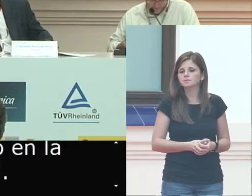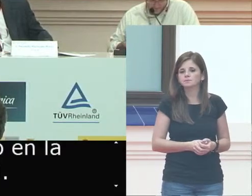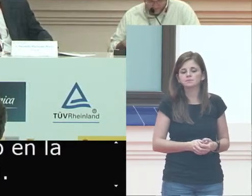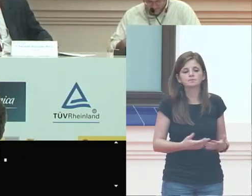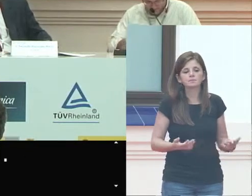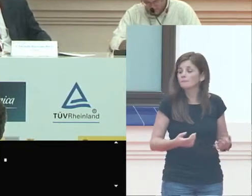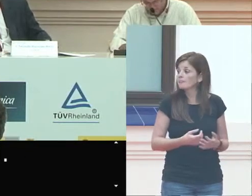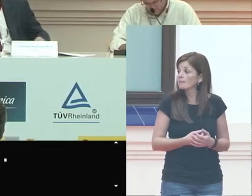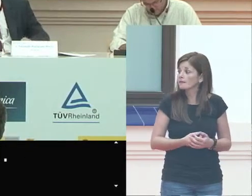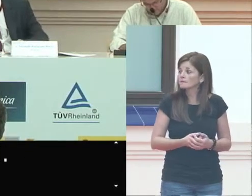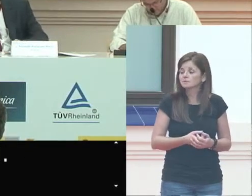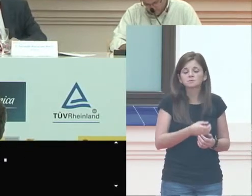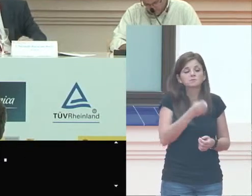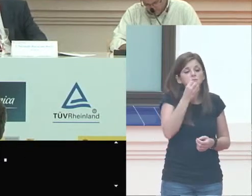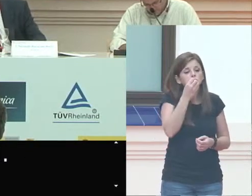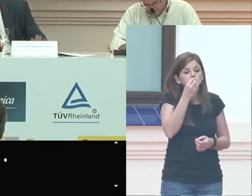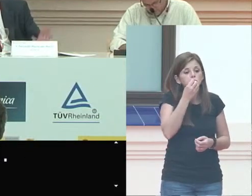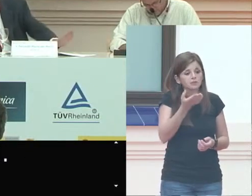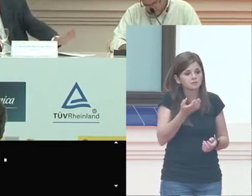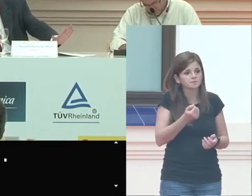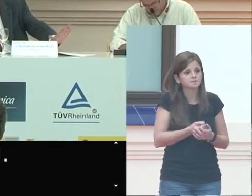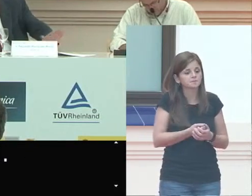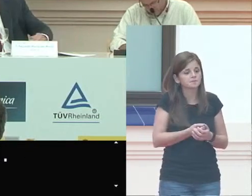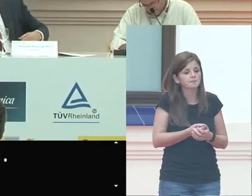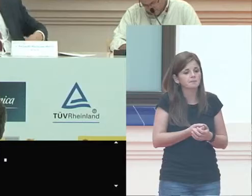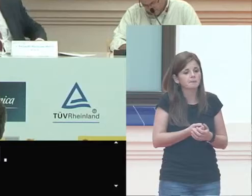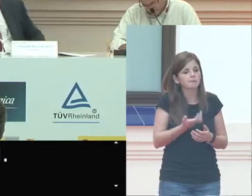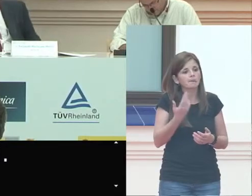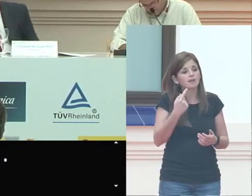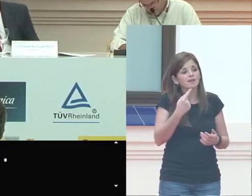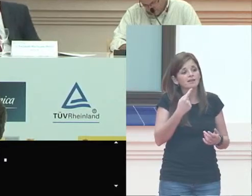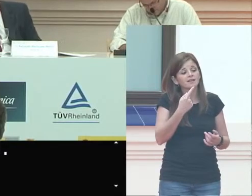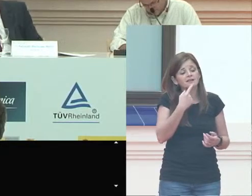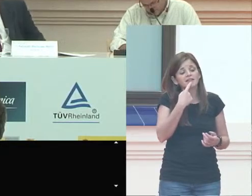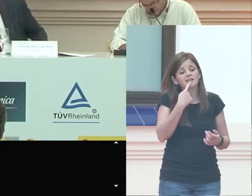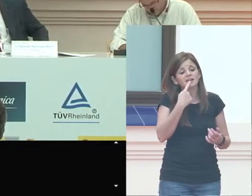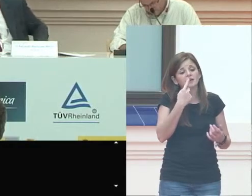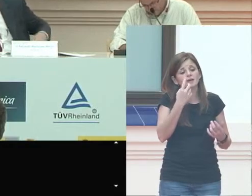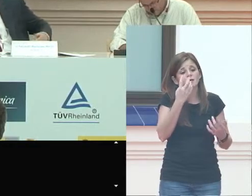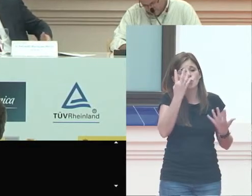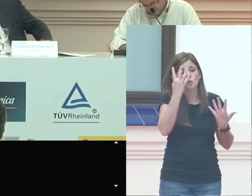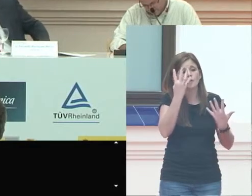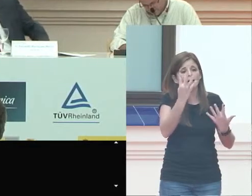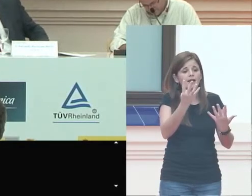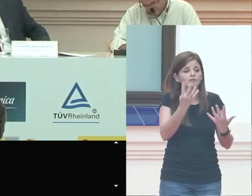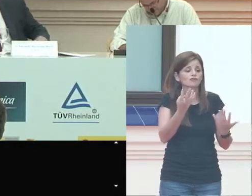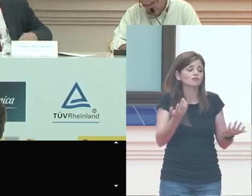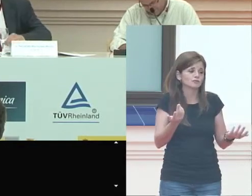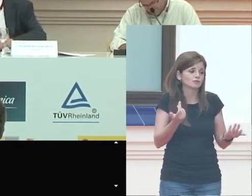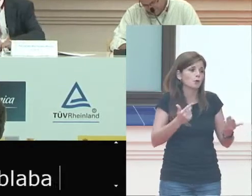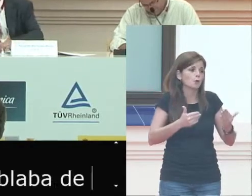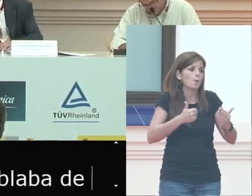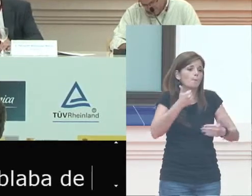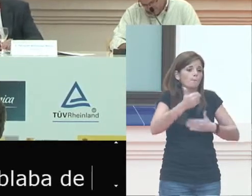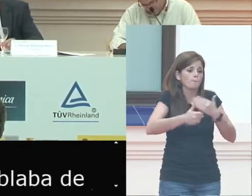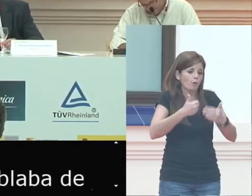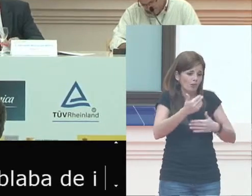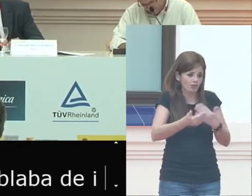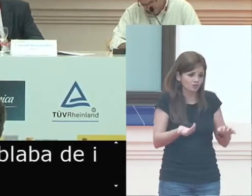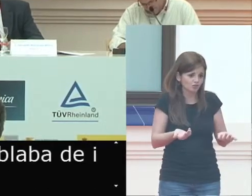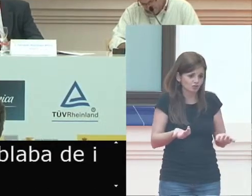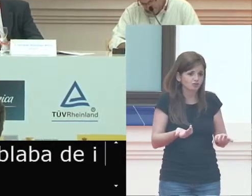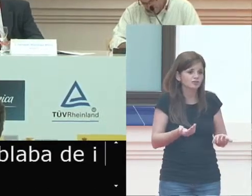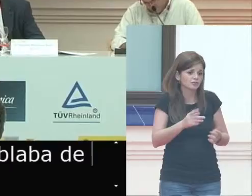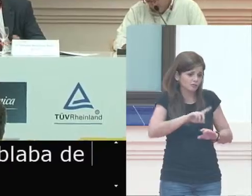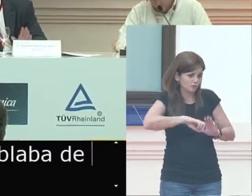Bueno, por un lado, cuando hablaba antes de 9 años en todo el proceso, incluyendo el trabajo prenormativo, pero una norma